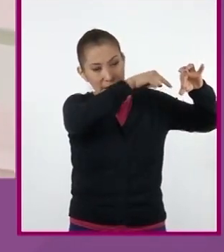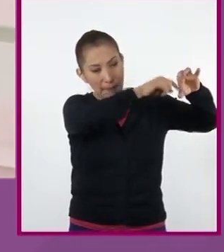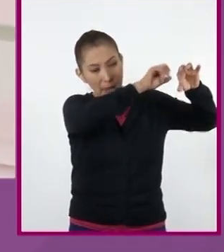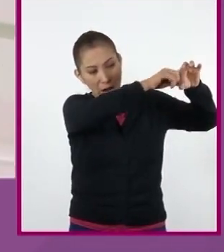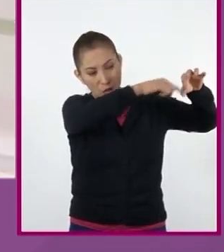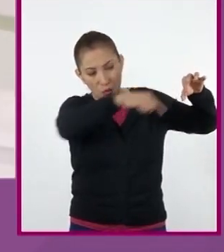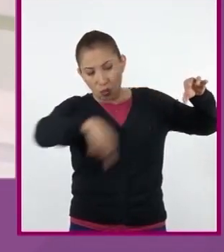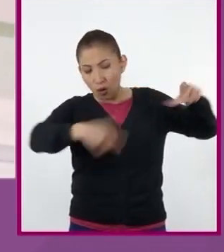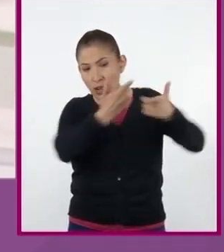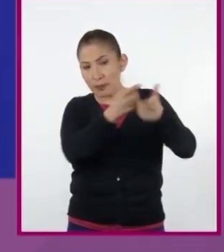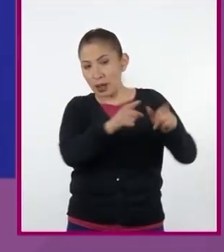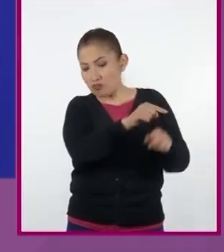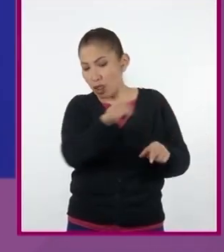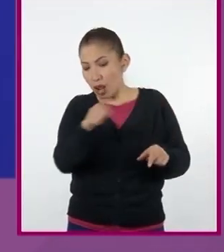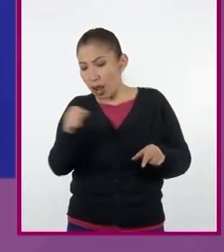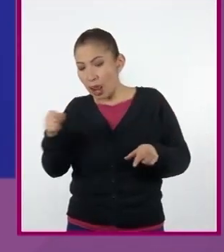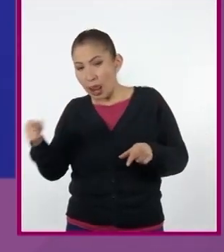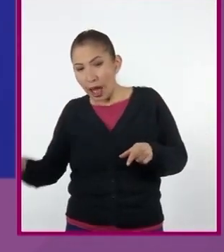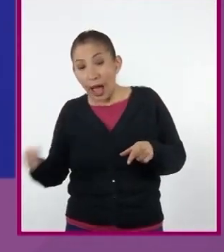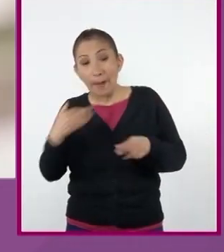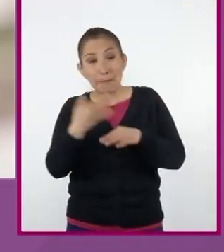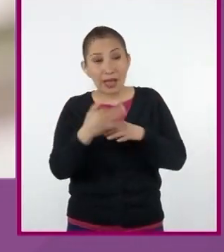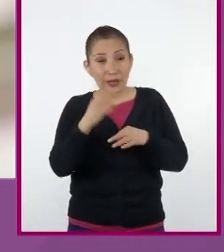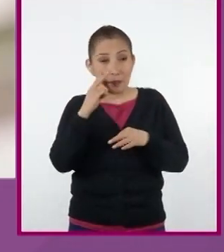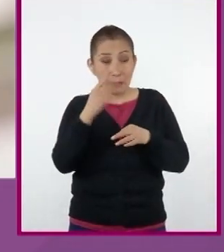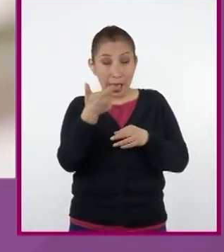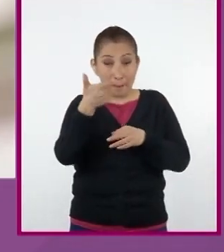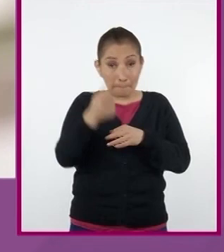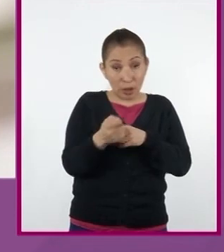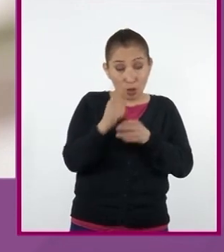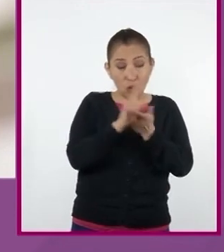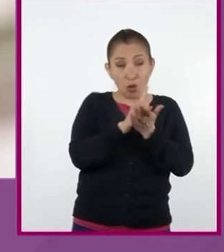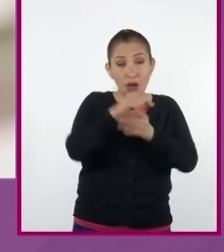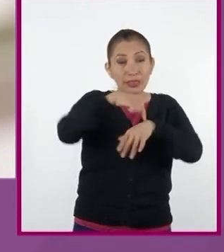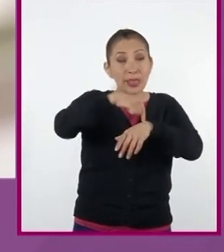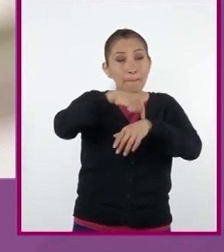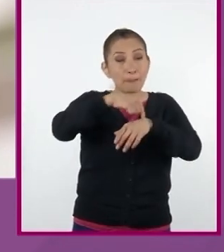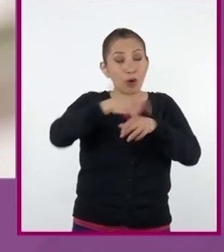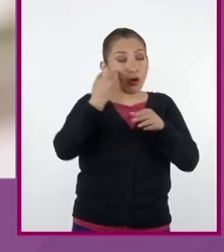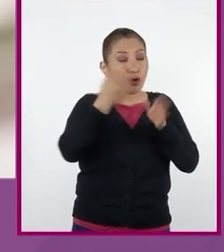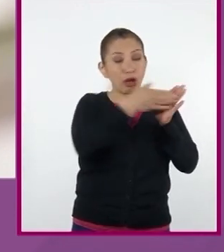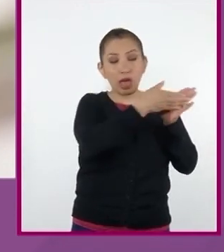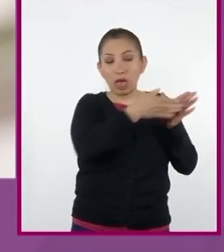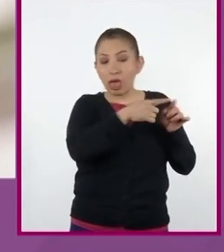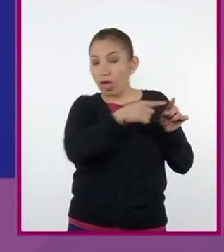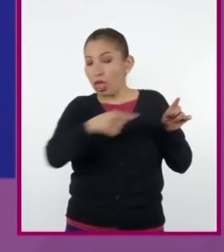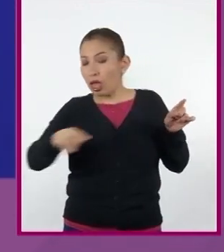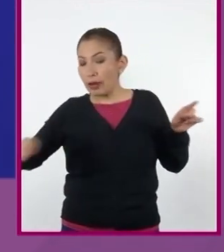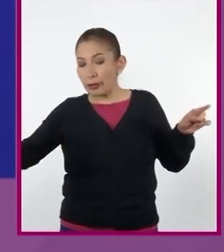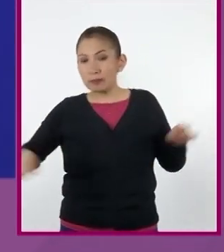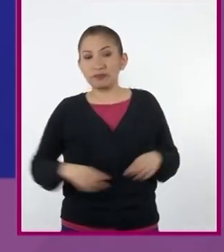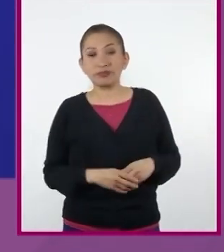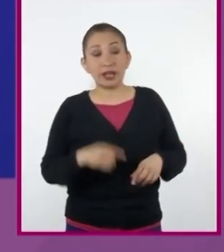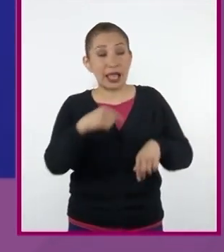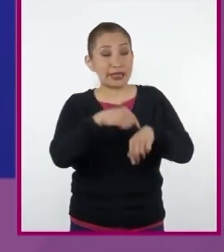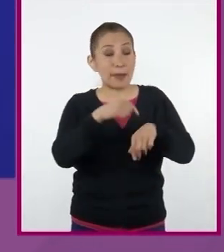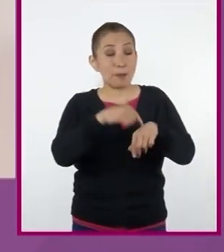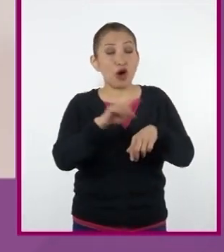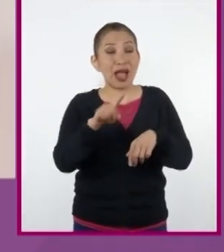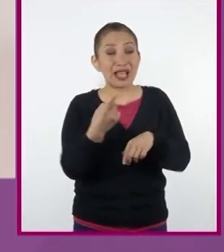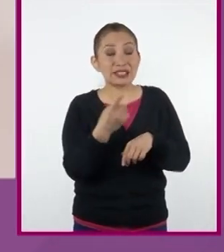que ruede libremente por él. Mientras lo hace, midamos con el cronómetro el tiempo que tarda en recorrerlo. El tiempo es